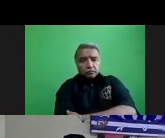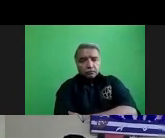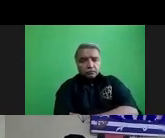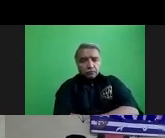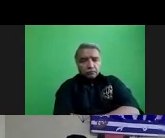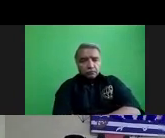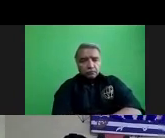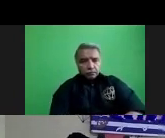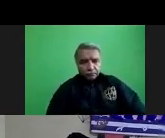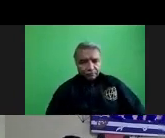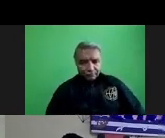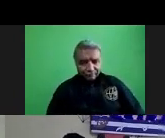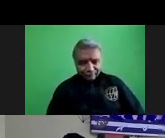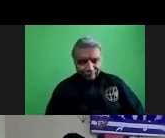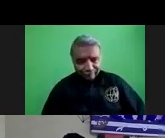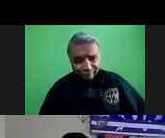el siguiente.